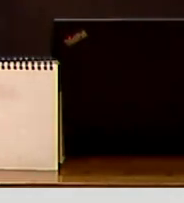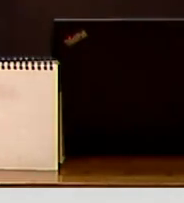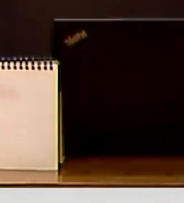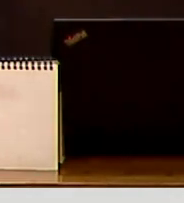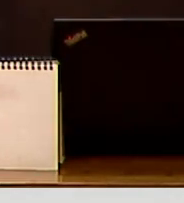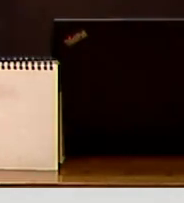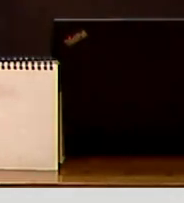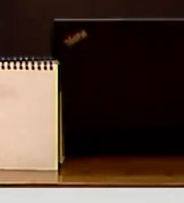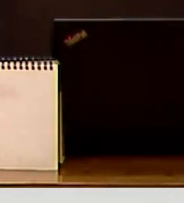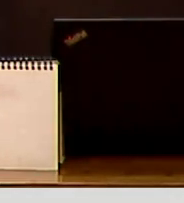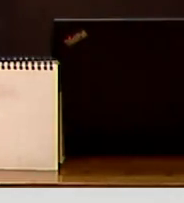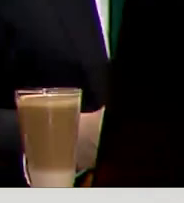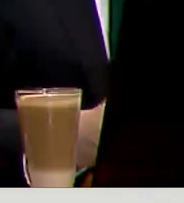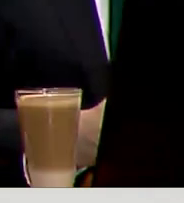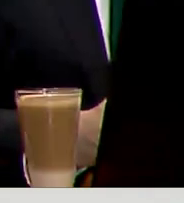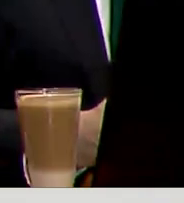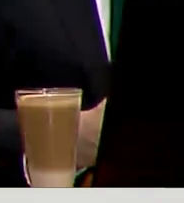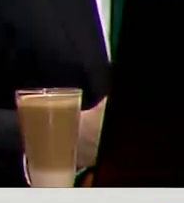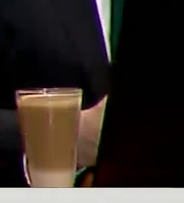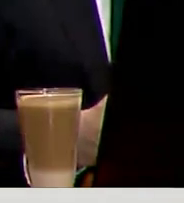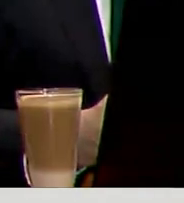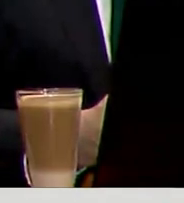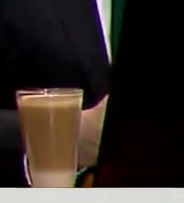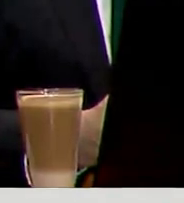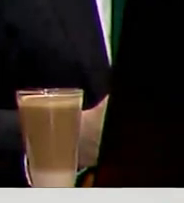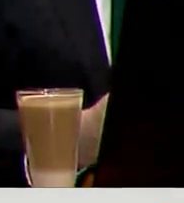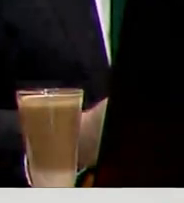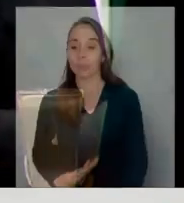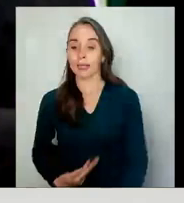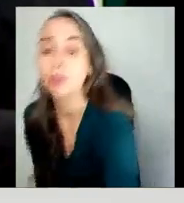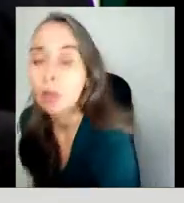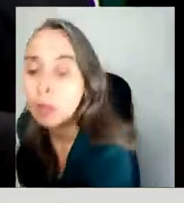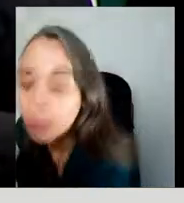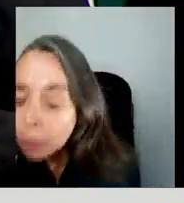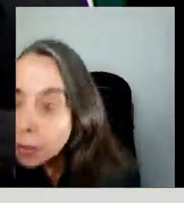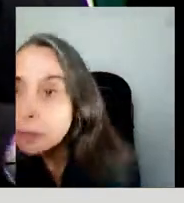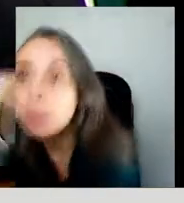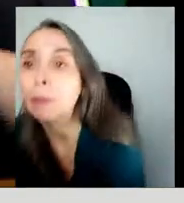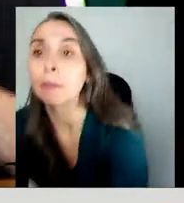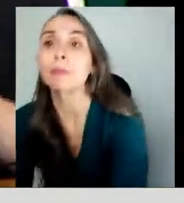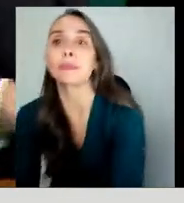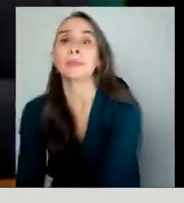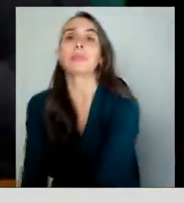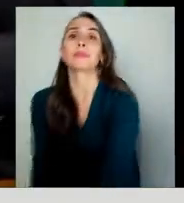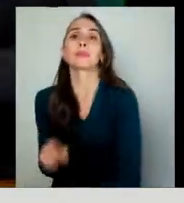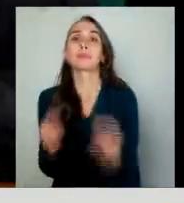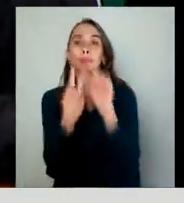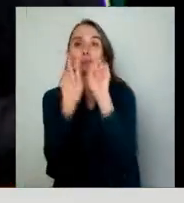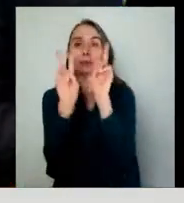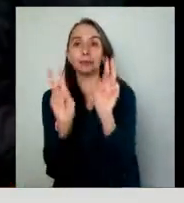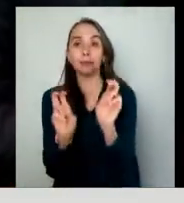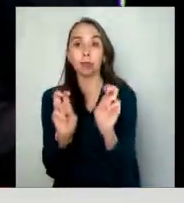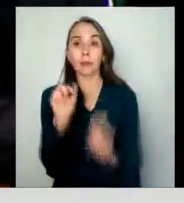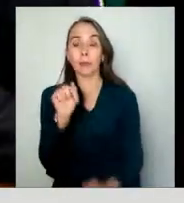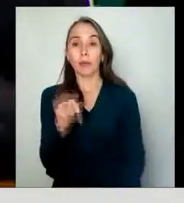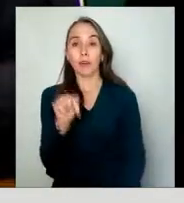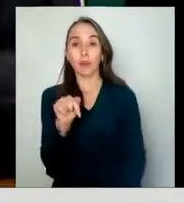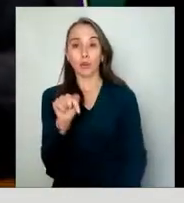Muchas gracias presidente vengo acá con un tema hoy día